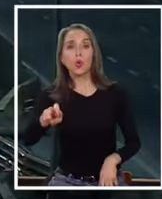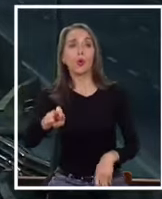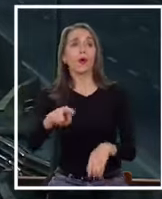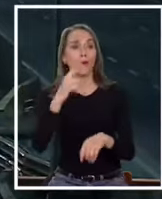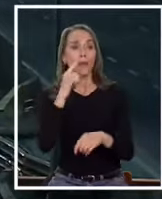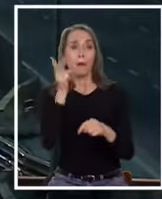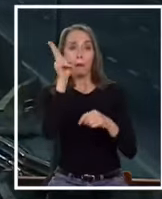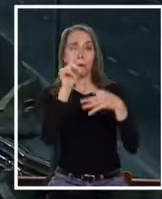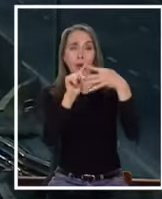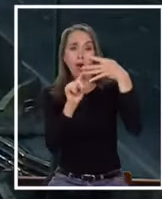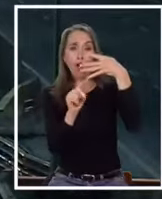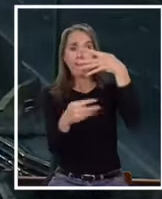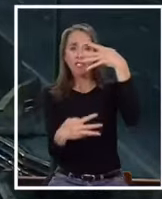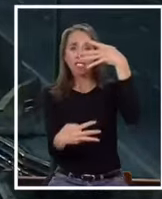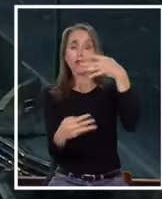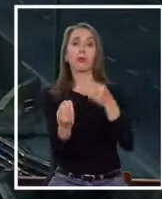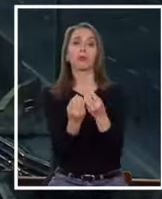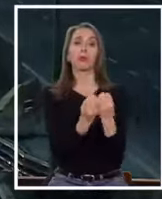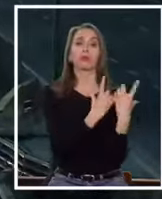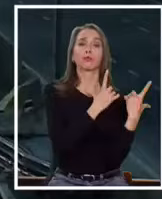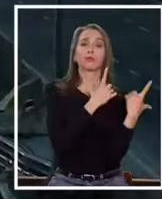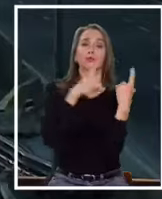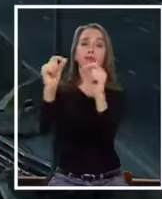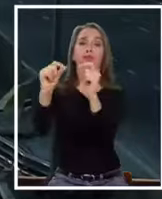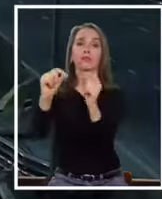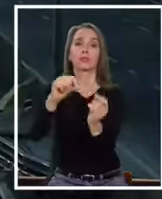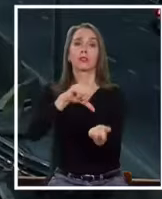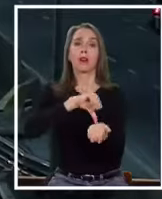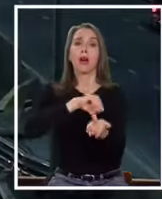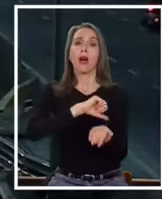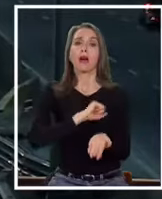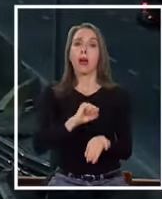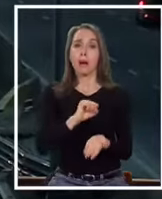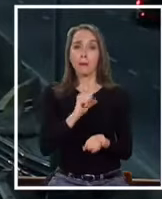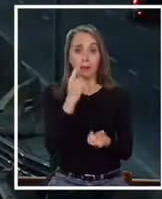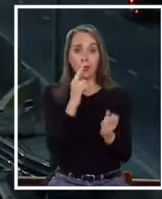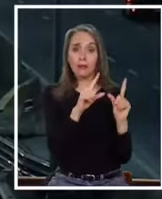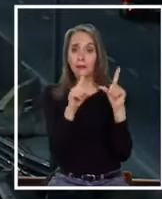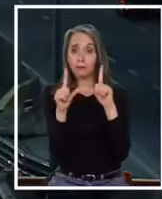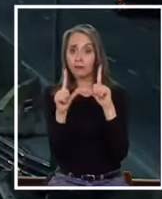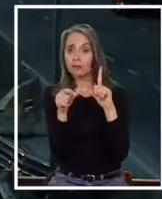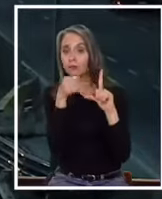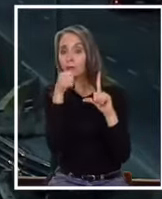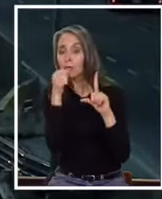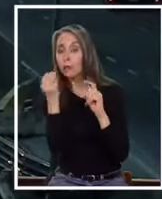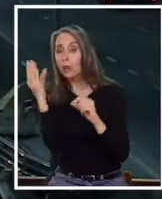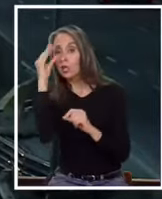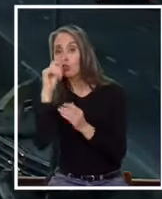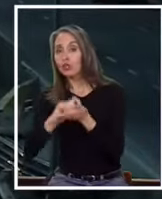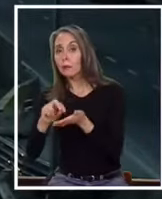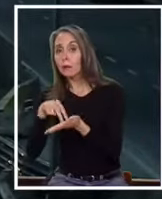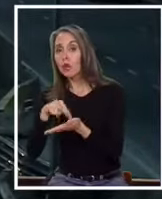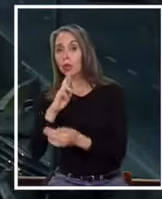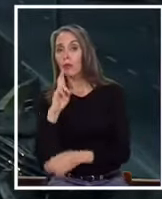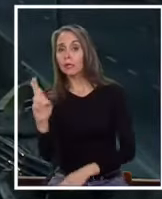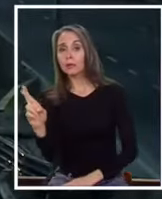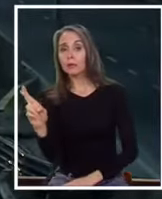enorme cantidad de gente está abandonando la capital. Rodrigo Sierak es con nosotros. Rodrigo, ¿qué tal? Buenas noches.